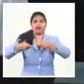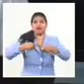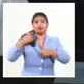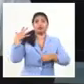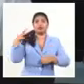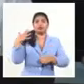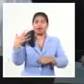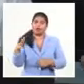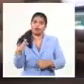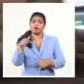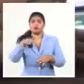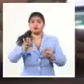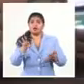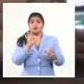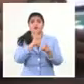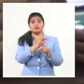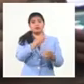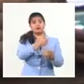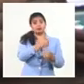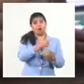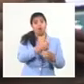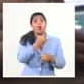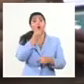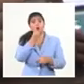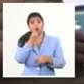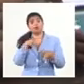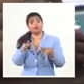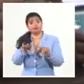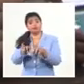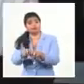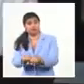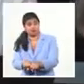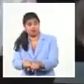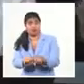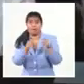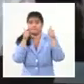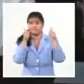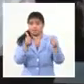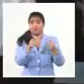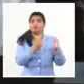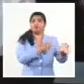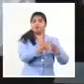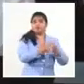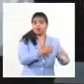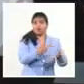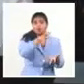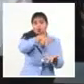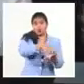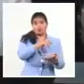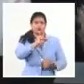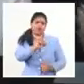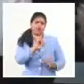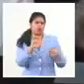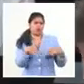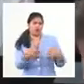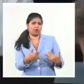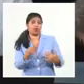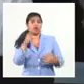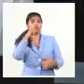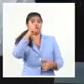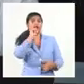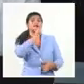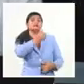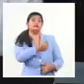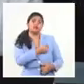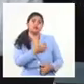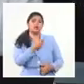Ya se están iniciando los trabajos y podremos tener recuperada la unidad 6 a finales de diciembre o enero, febrero. O sea, en ese